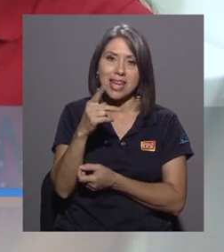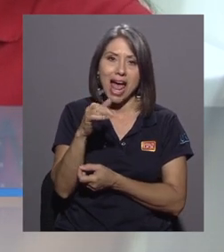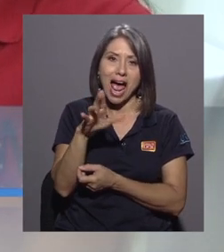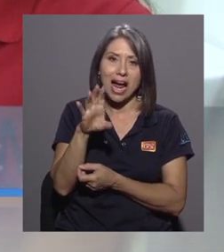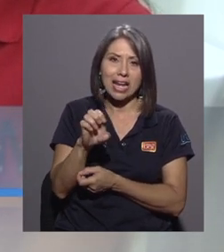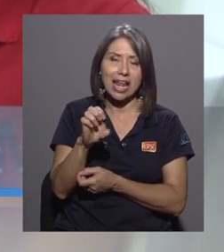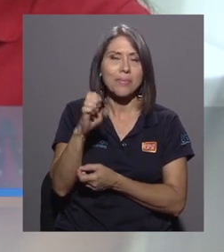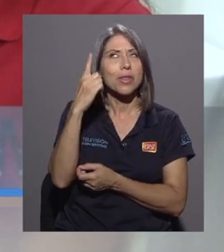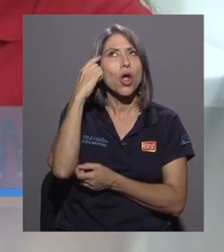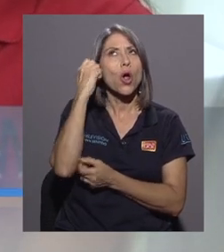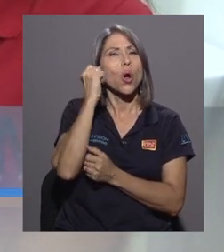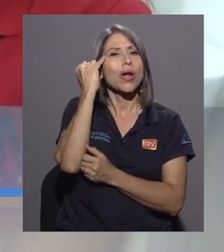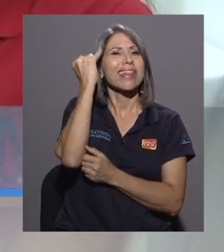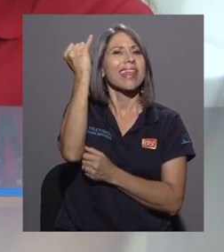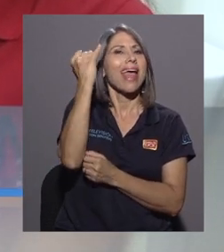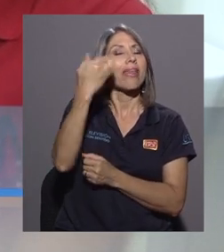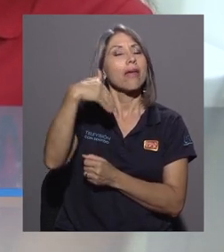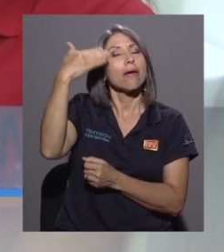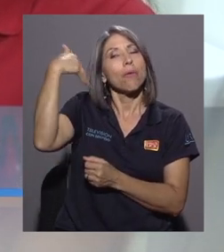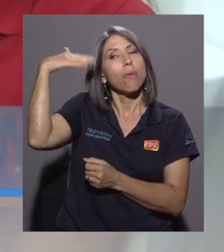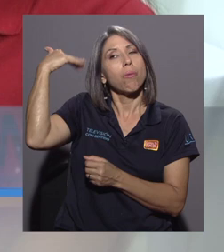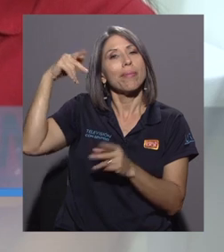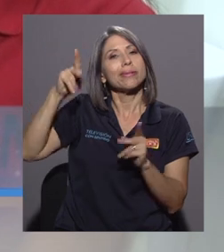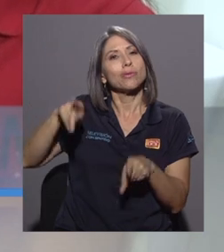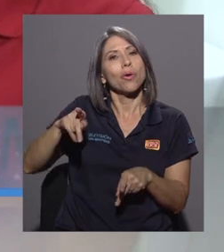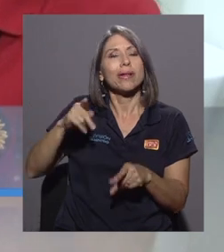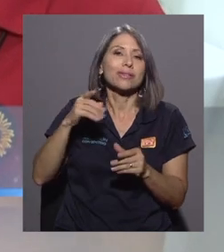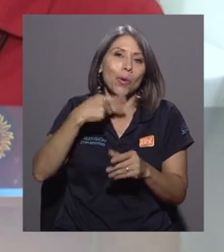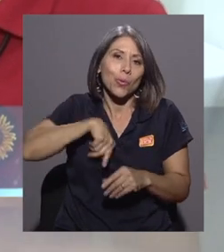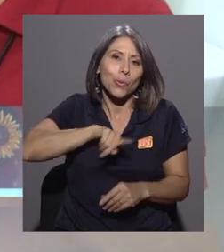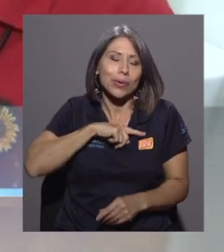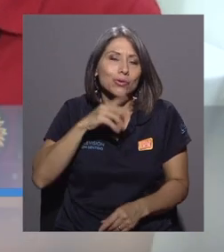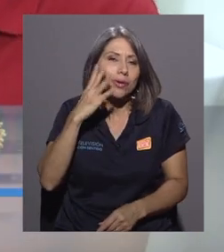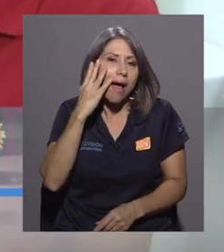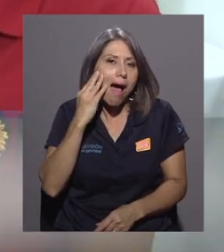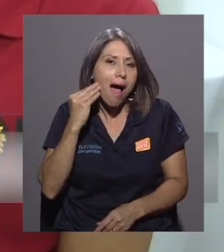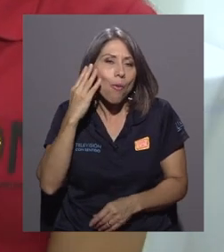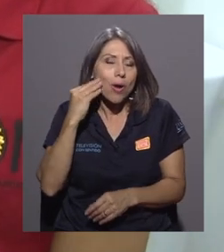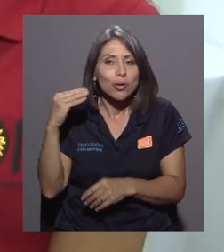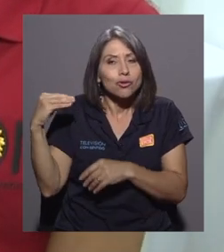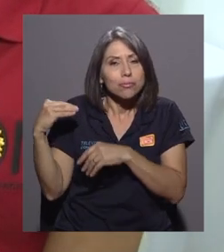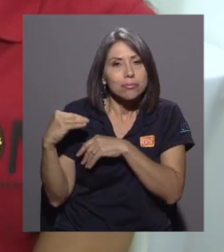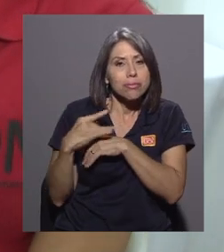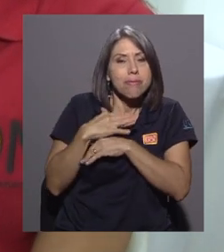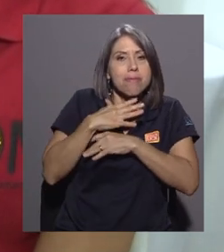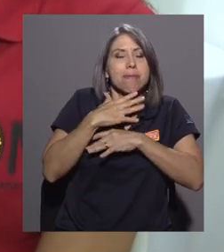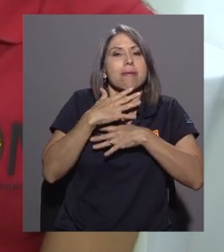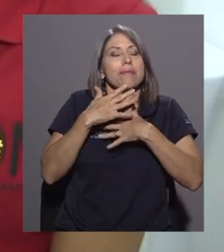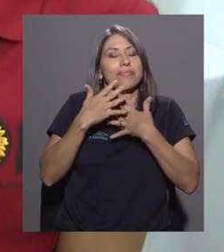se podría decir, o nuestros abuelos que nos han transmitido esta